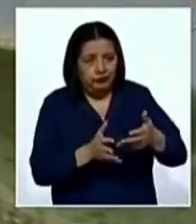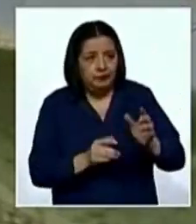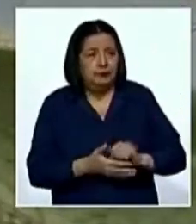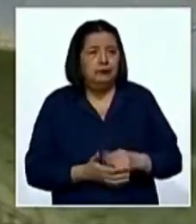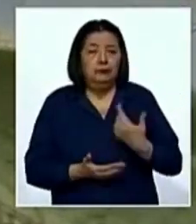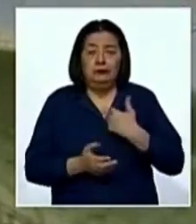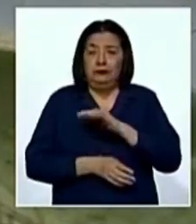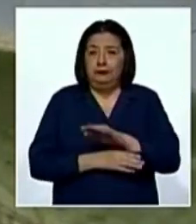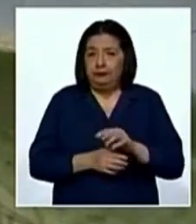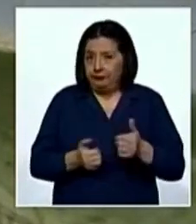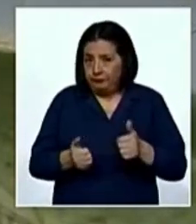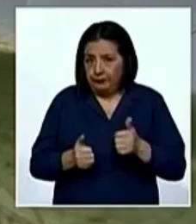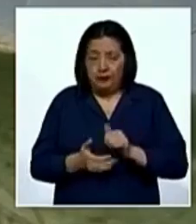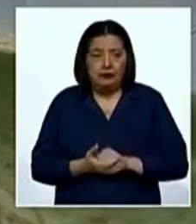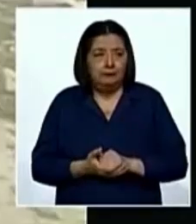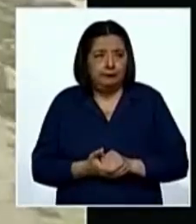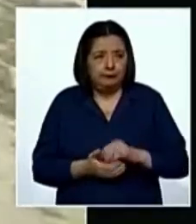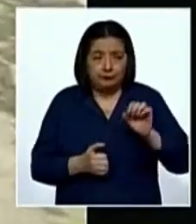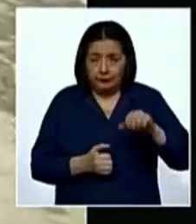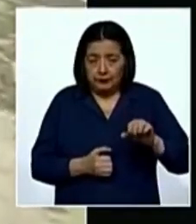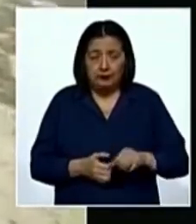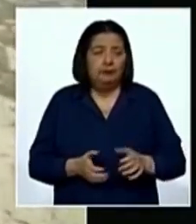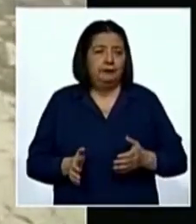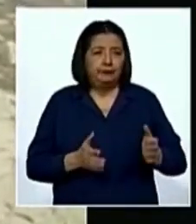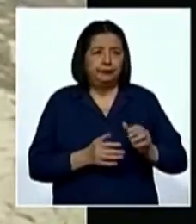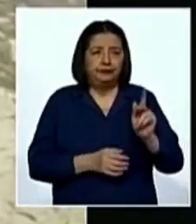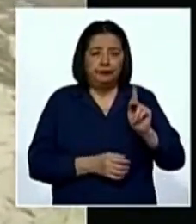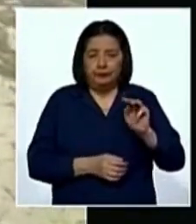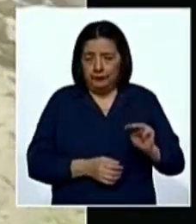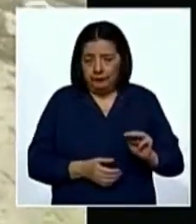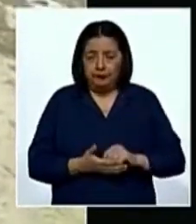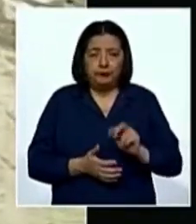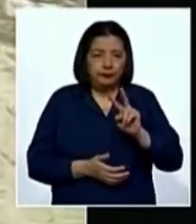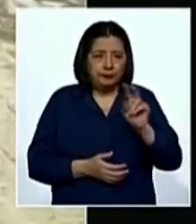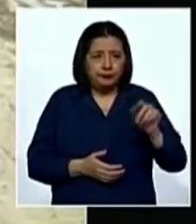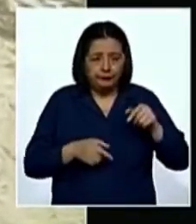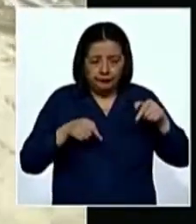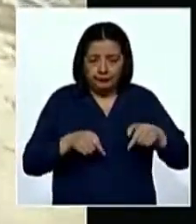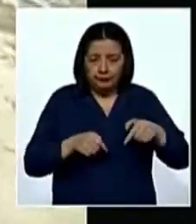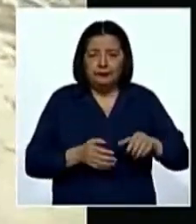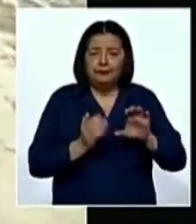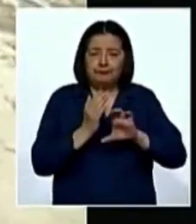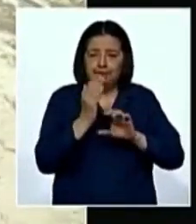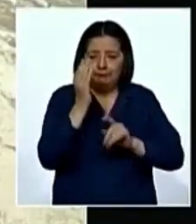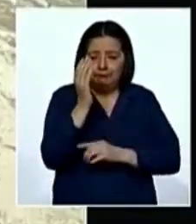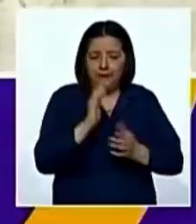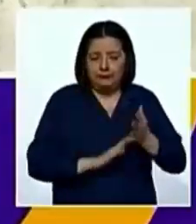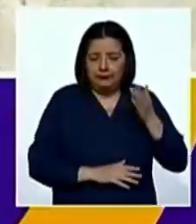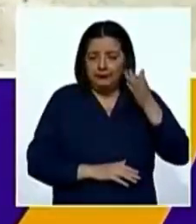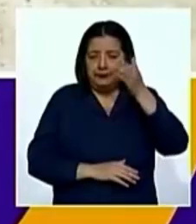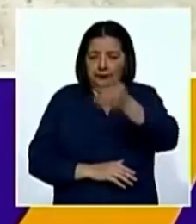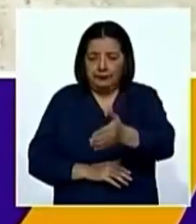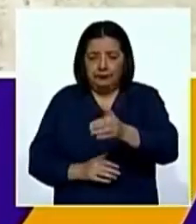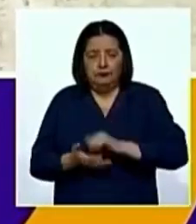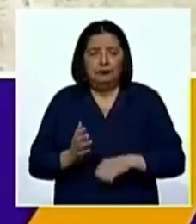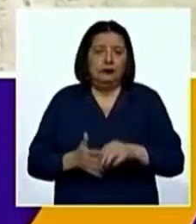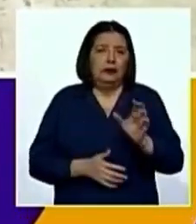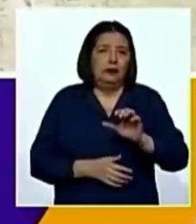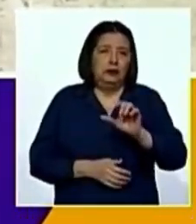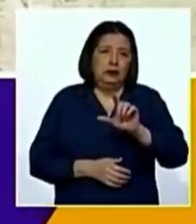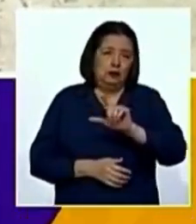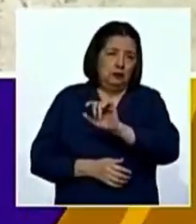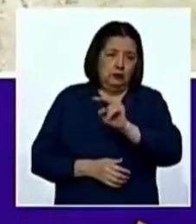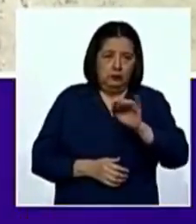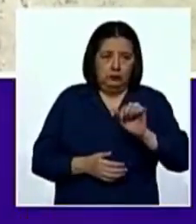tardes, ¿cómo están? Estamos justamente en el kilómetro 20 de esta carretera que va de Cañete, Lunahuaná, Yauyos, hacia Huancayo. Y